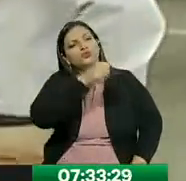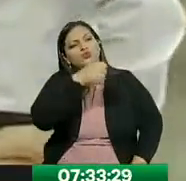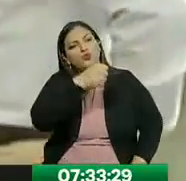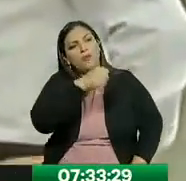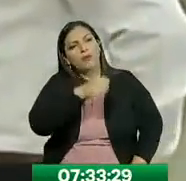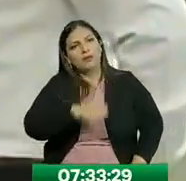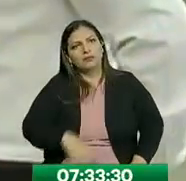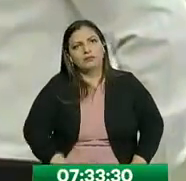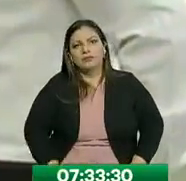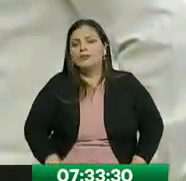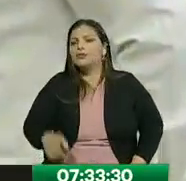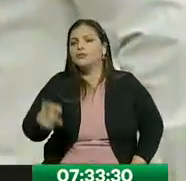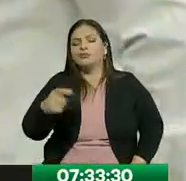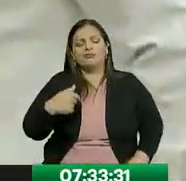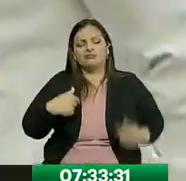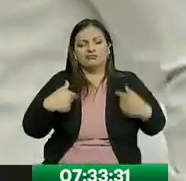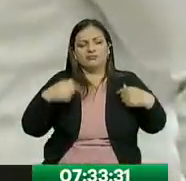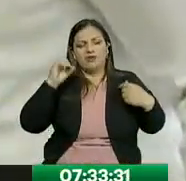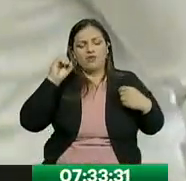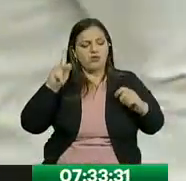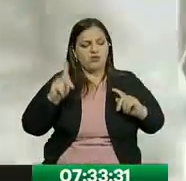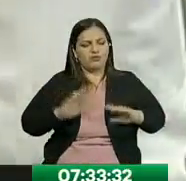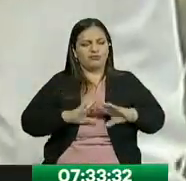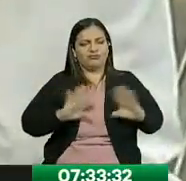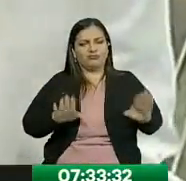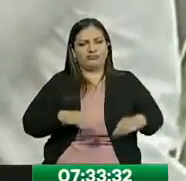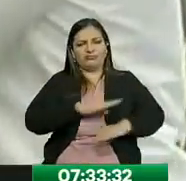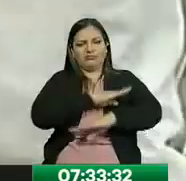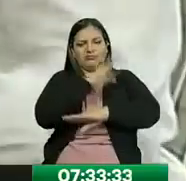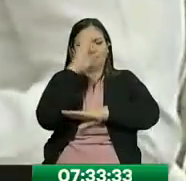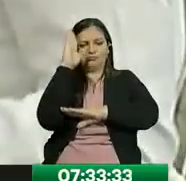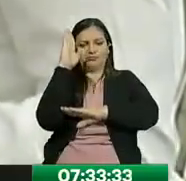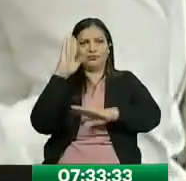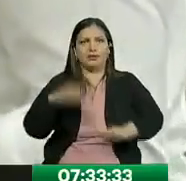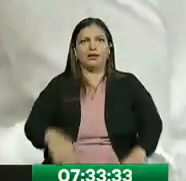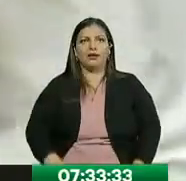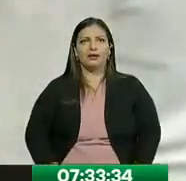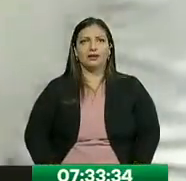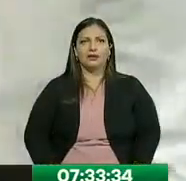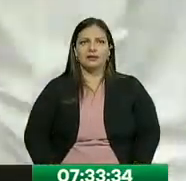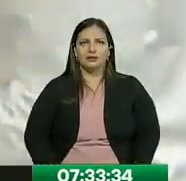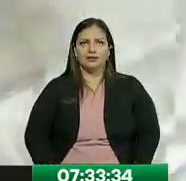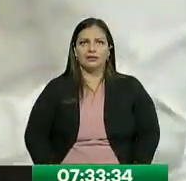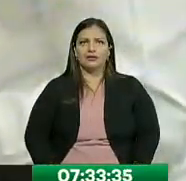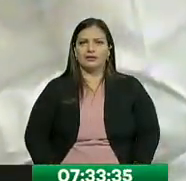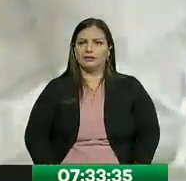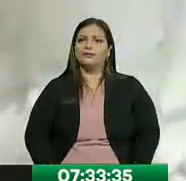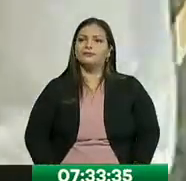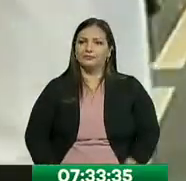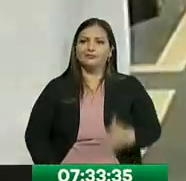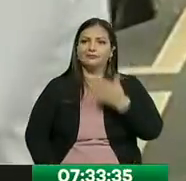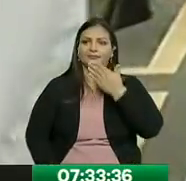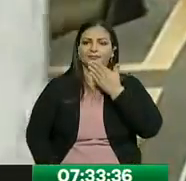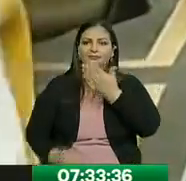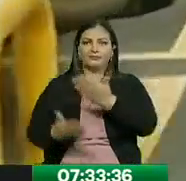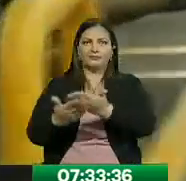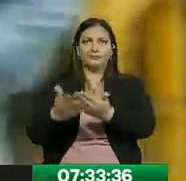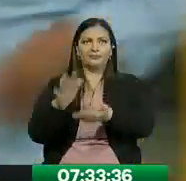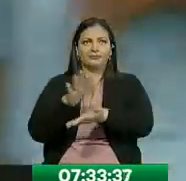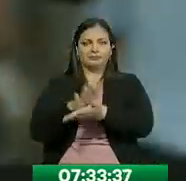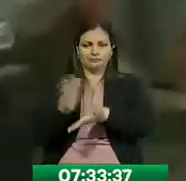opino nada. No, Dios. Hágame el favor de repetir. Siga nomás, por supuesto. Okay. Nadie le ha dicho lo contrario. No, no, es que... Buenos